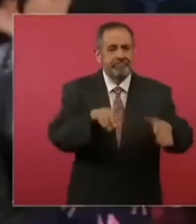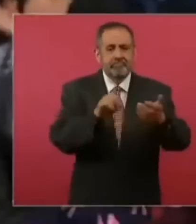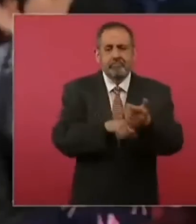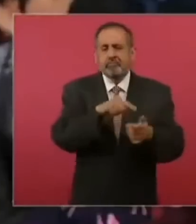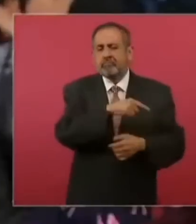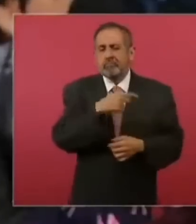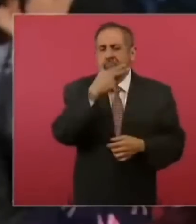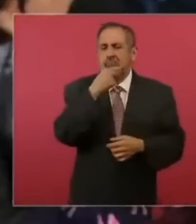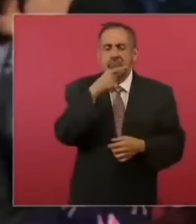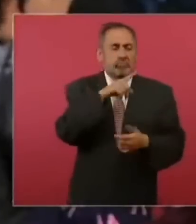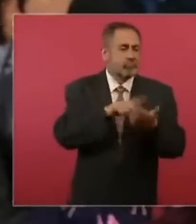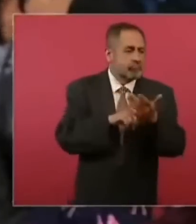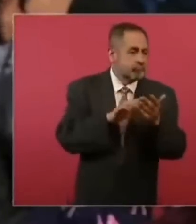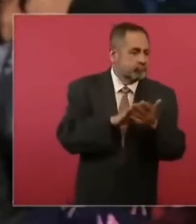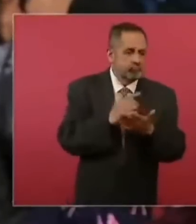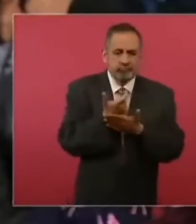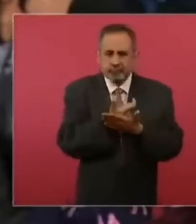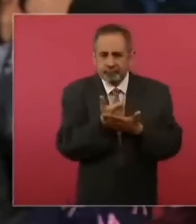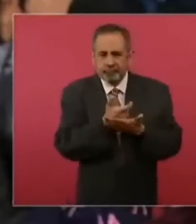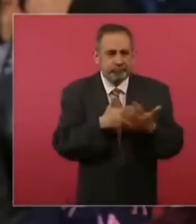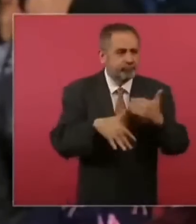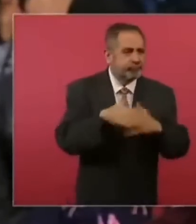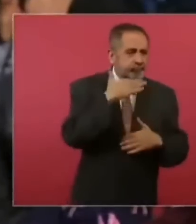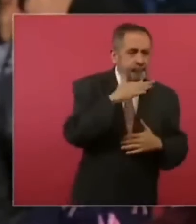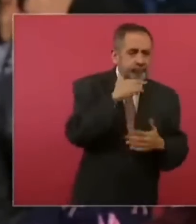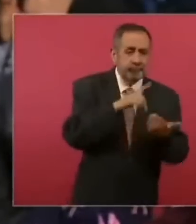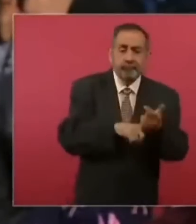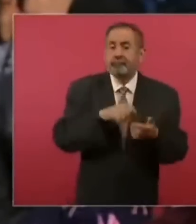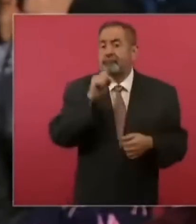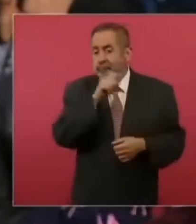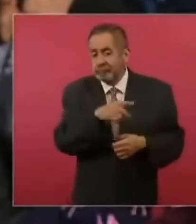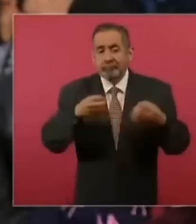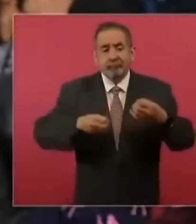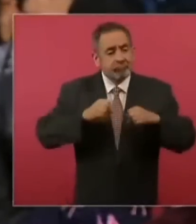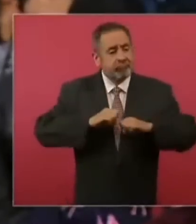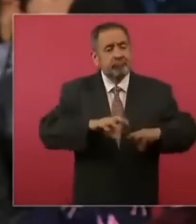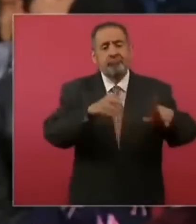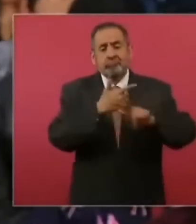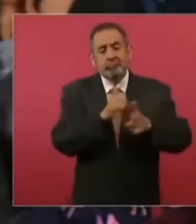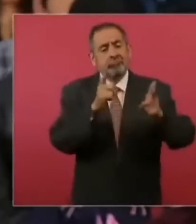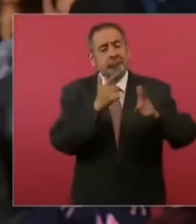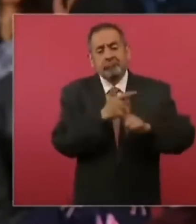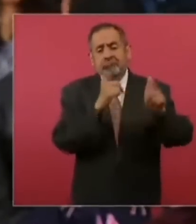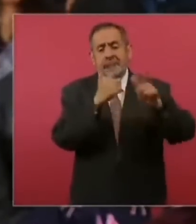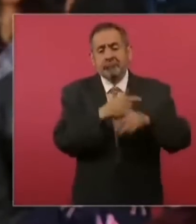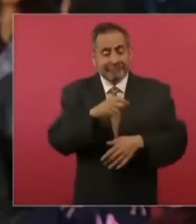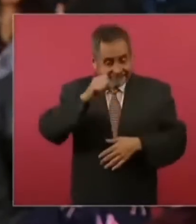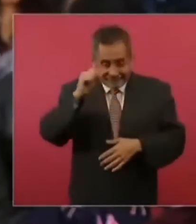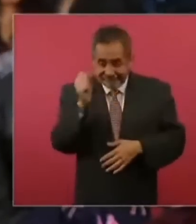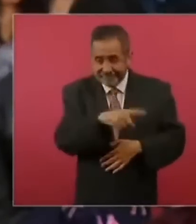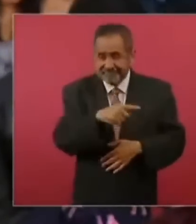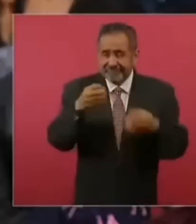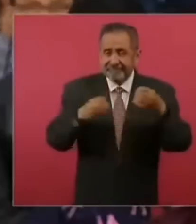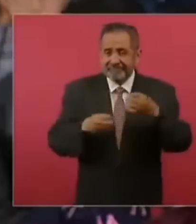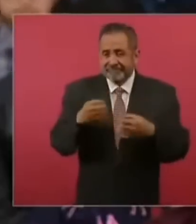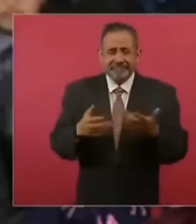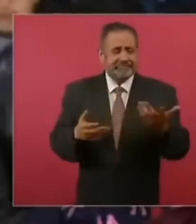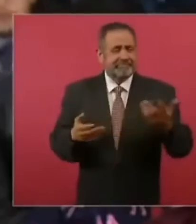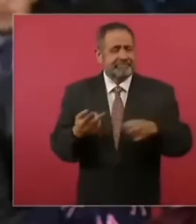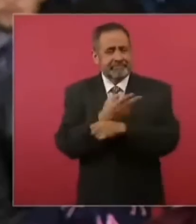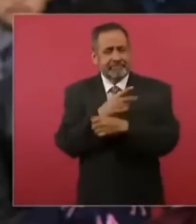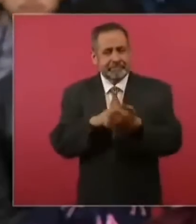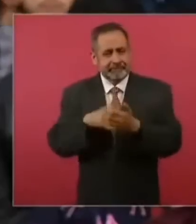un operador financiero de un cártel también. Resulta que de una manera muy